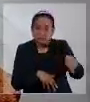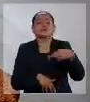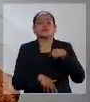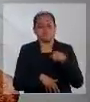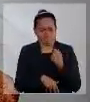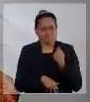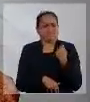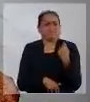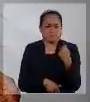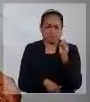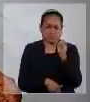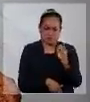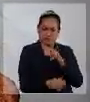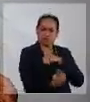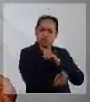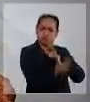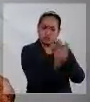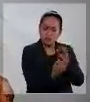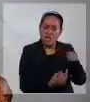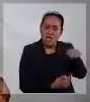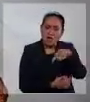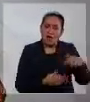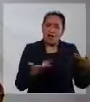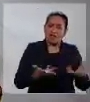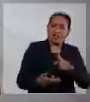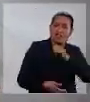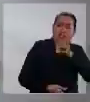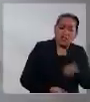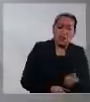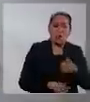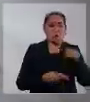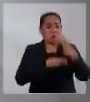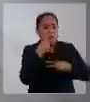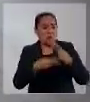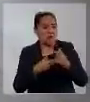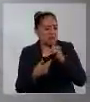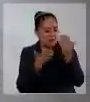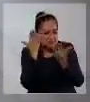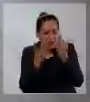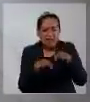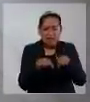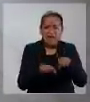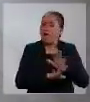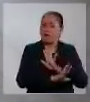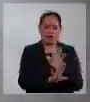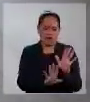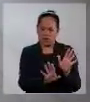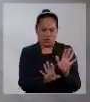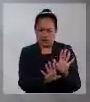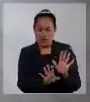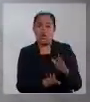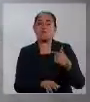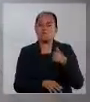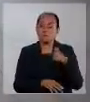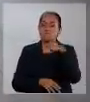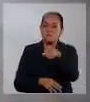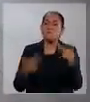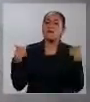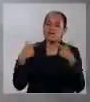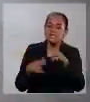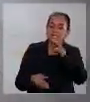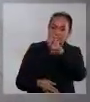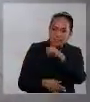que no hacen del diálogo el instrumento de negociación. No tengan duda los maestros. Yo estoy absolutamente de su lado, tendrán